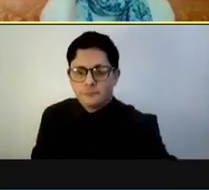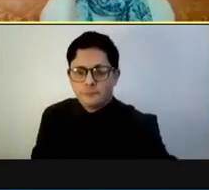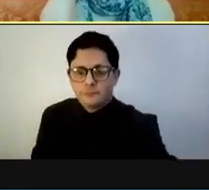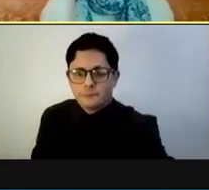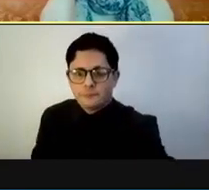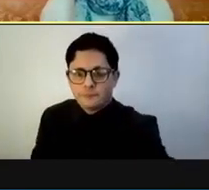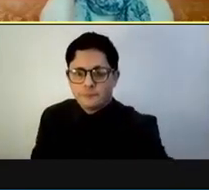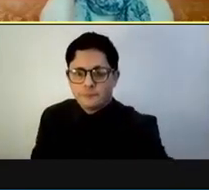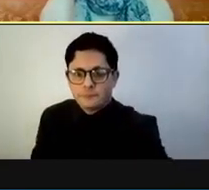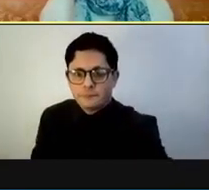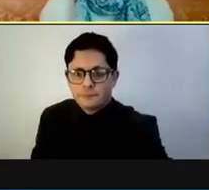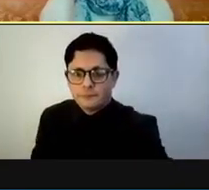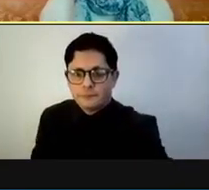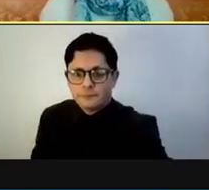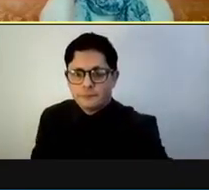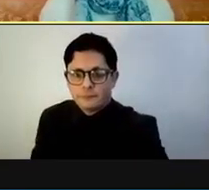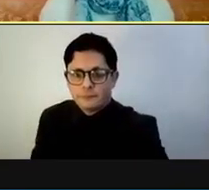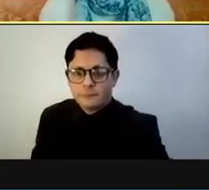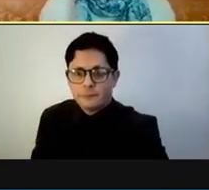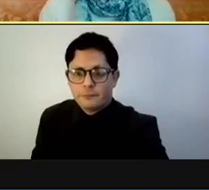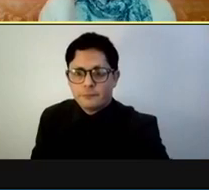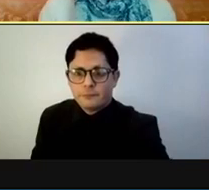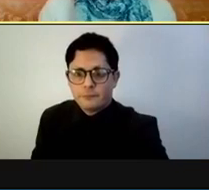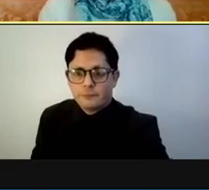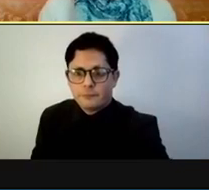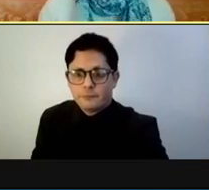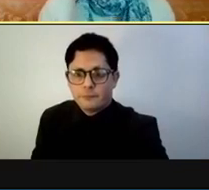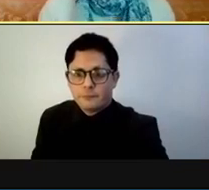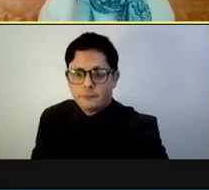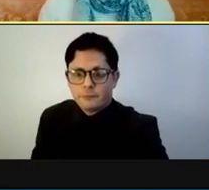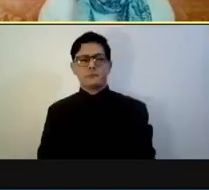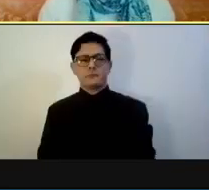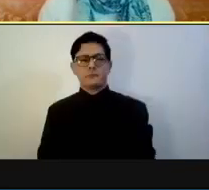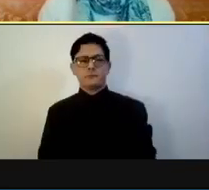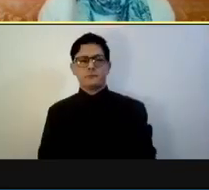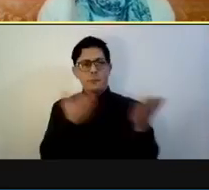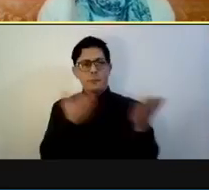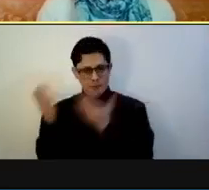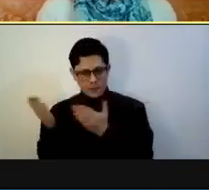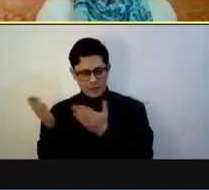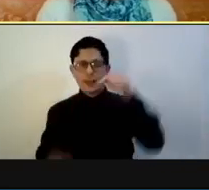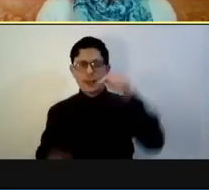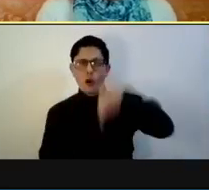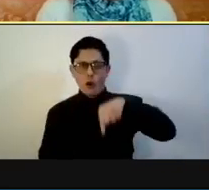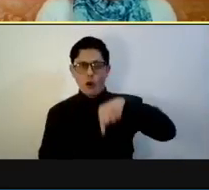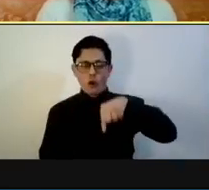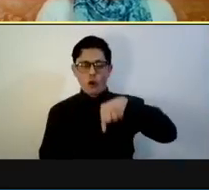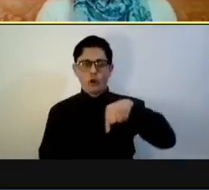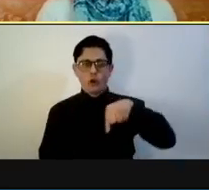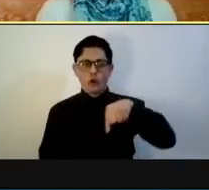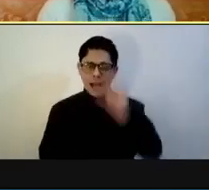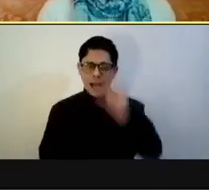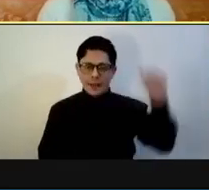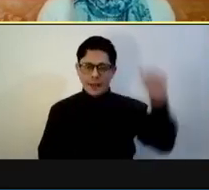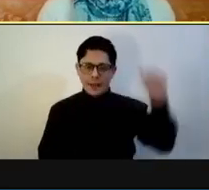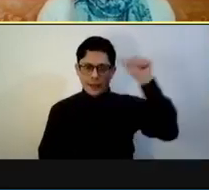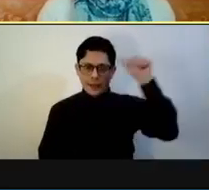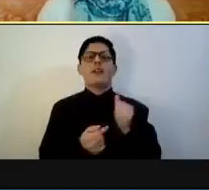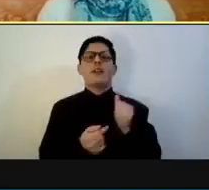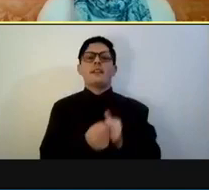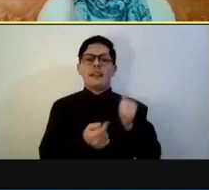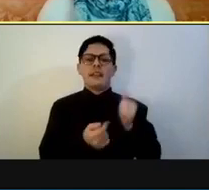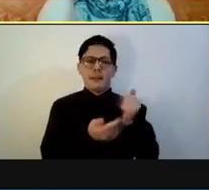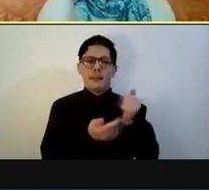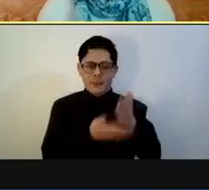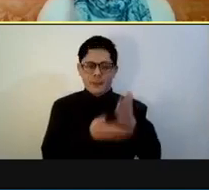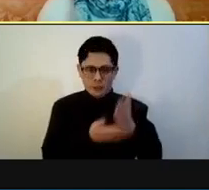Nuestro invitado de hoy es el académico del Departamento de Geofísica de la Universidad de Chile y director del Núcleo